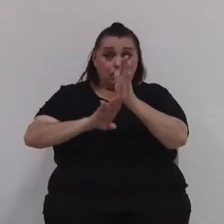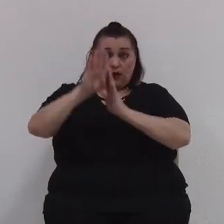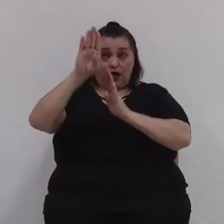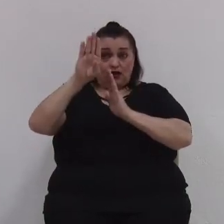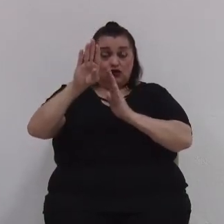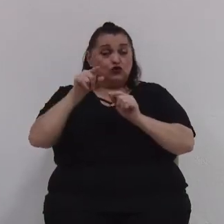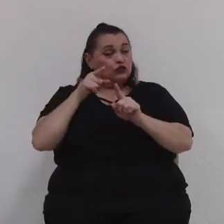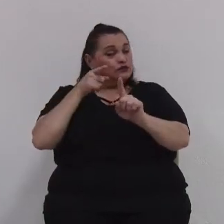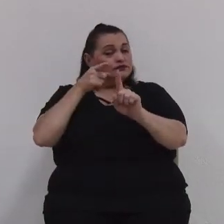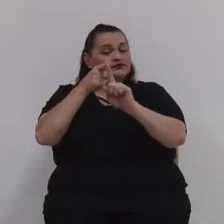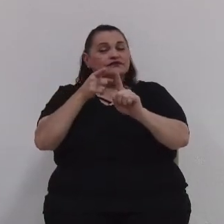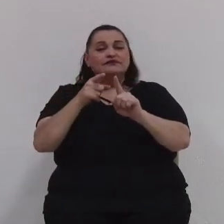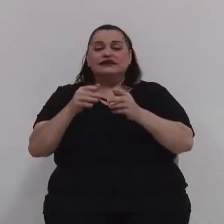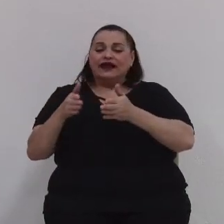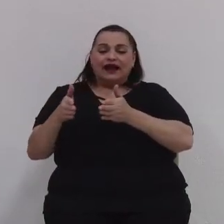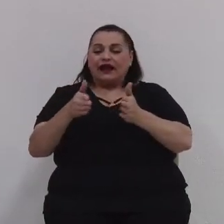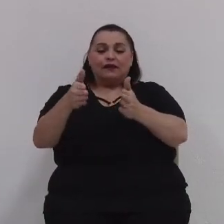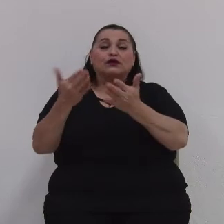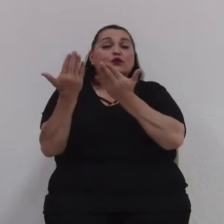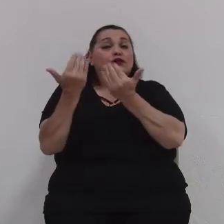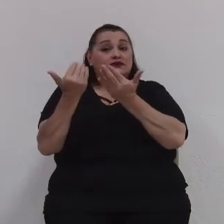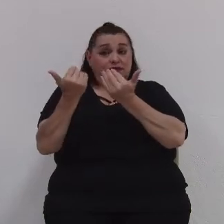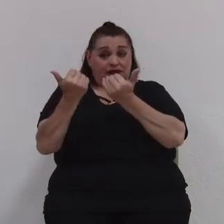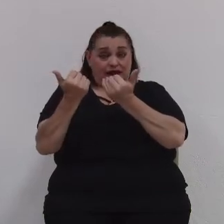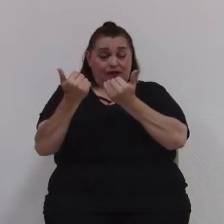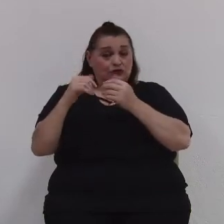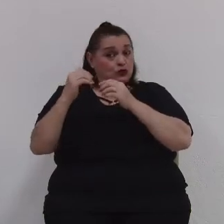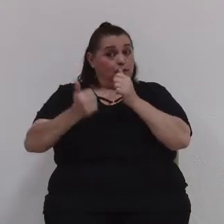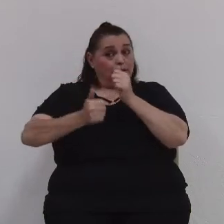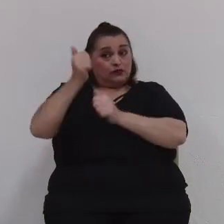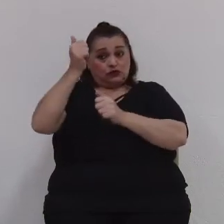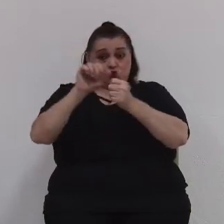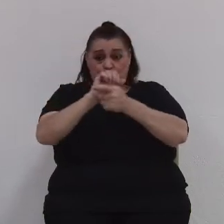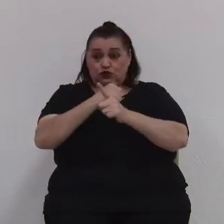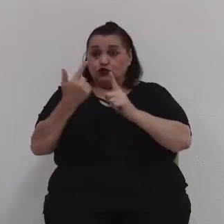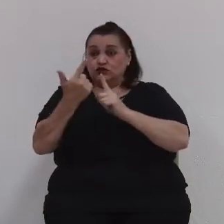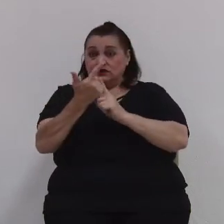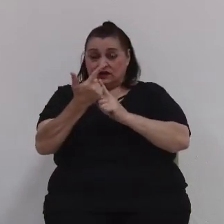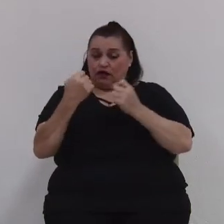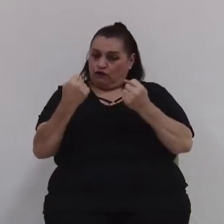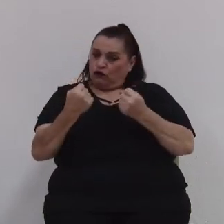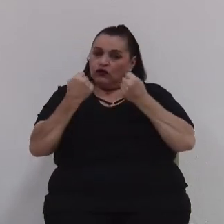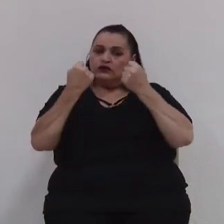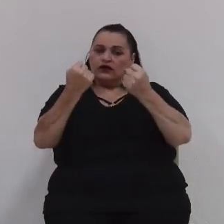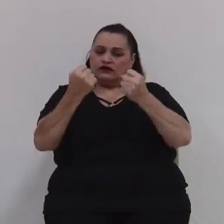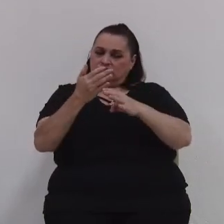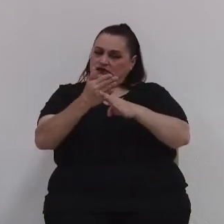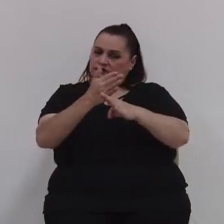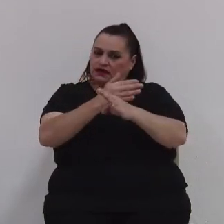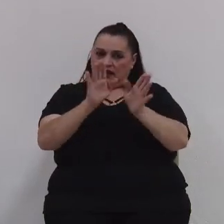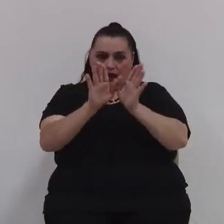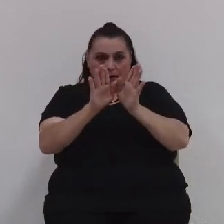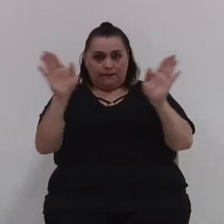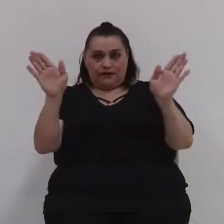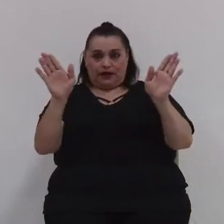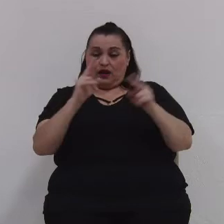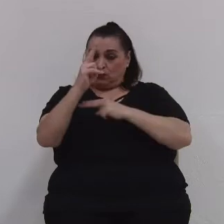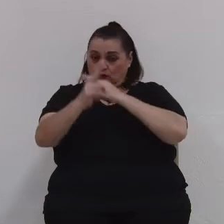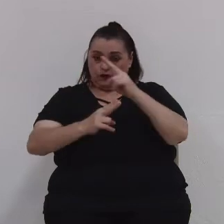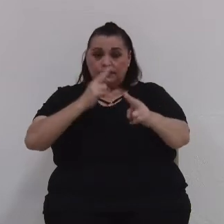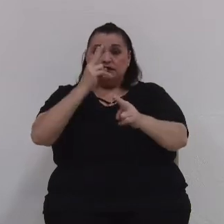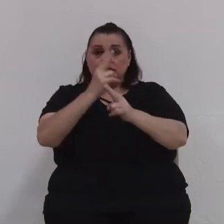el camino que esperaríamos que adopten las sociedades de fortalecer y ampliar y